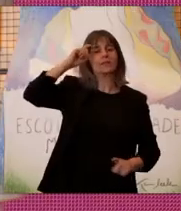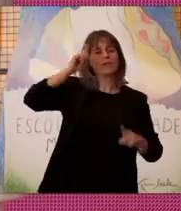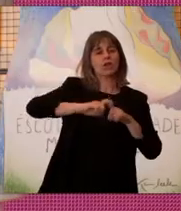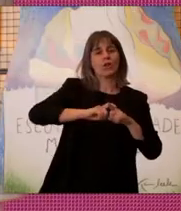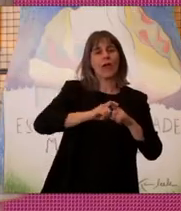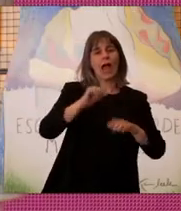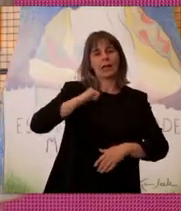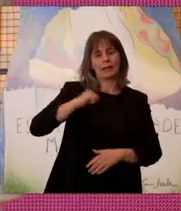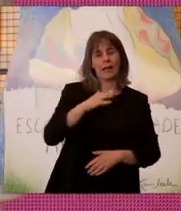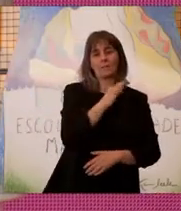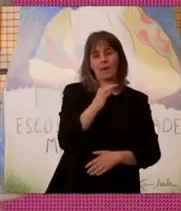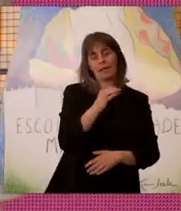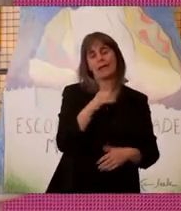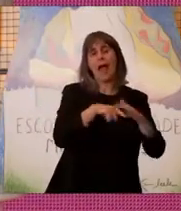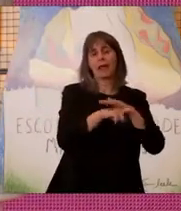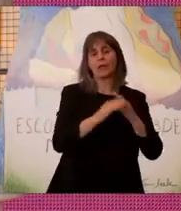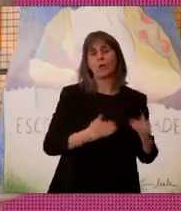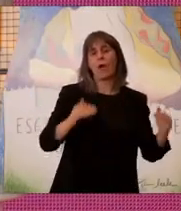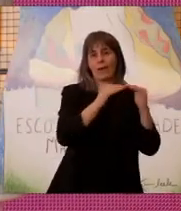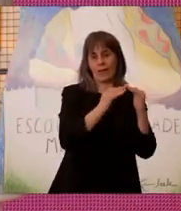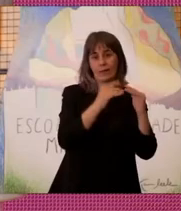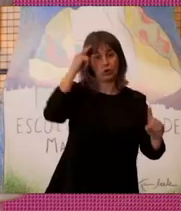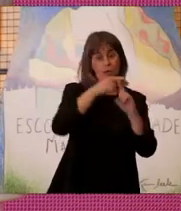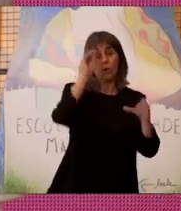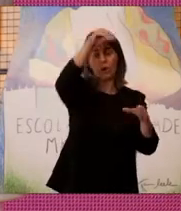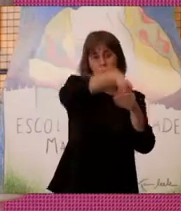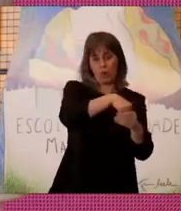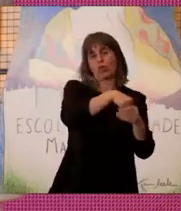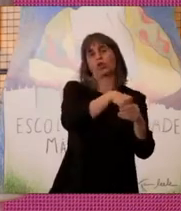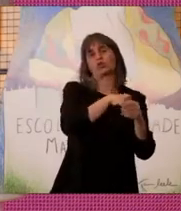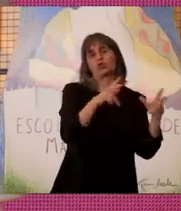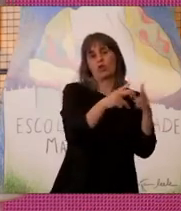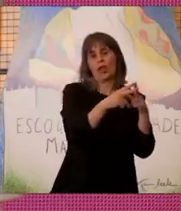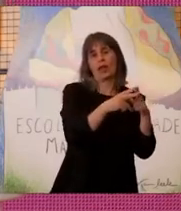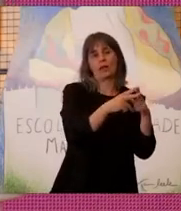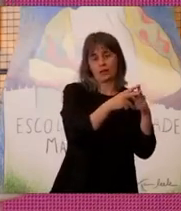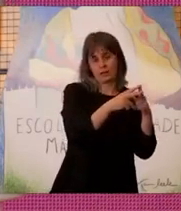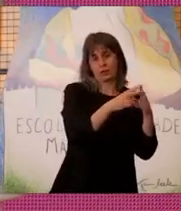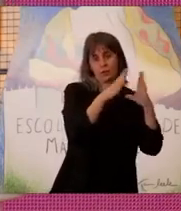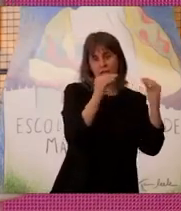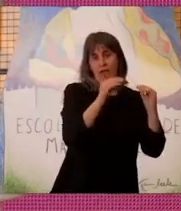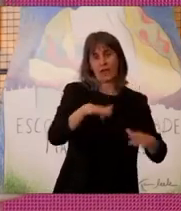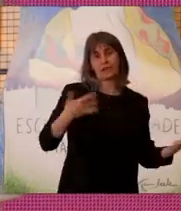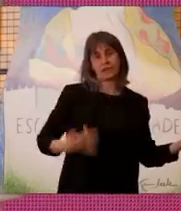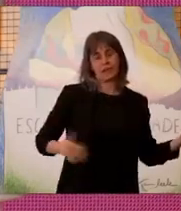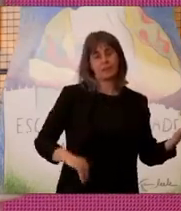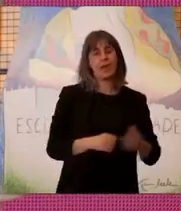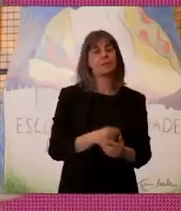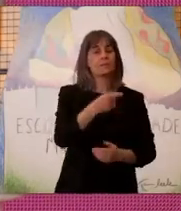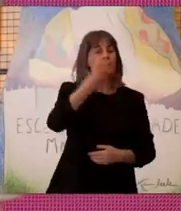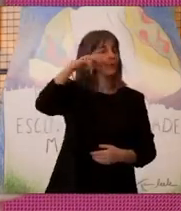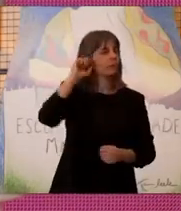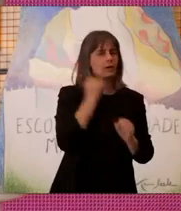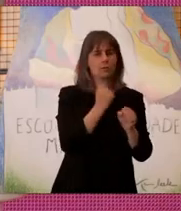Allende de igualdad de para intervención social este último la universidad de Sevilla Pues sube también un amplio experiencia laboral